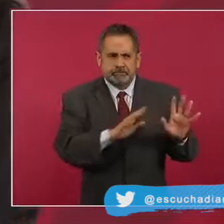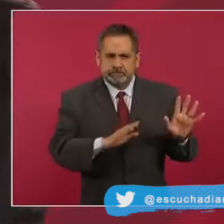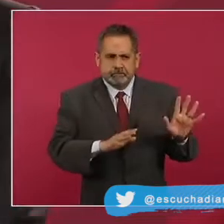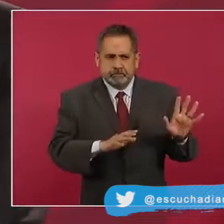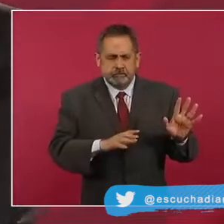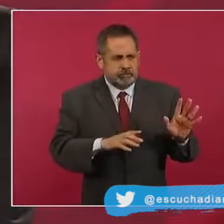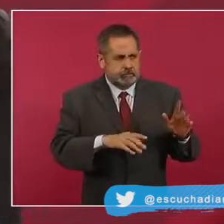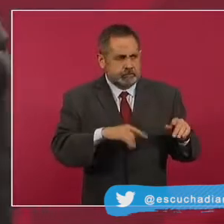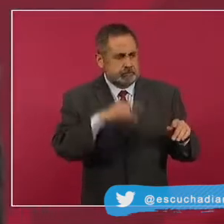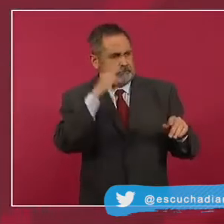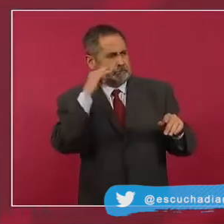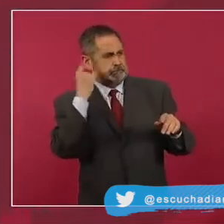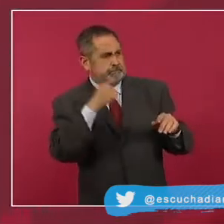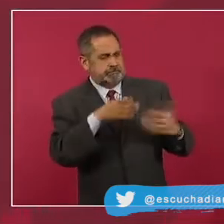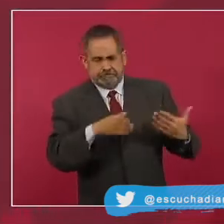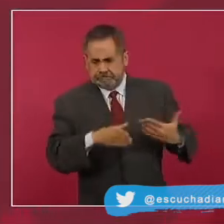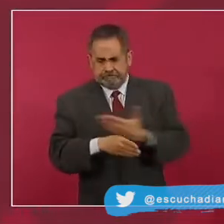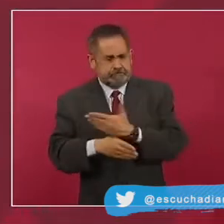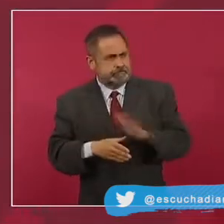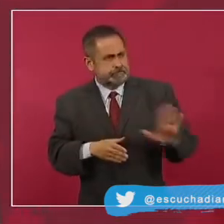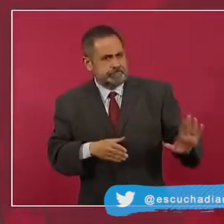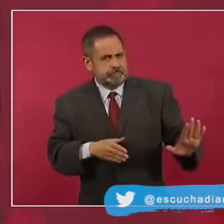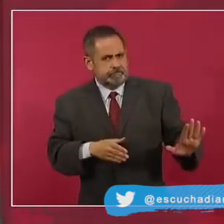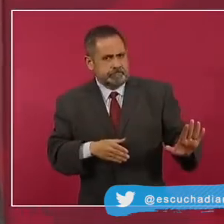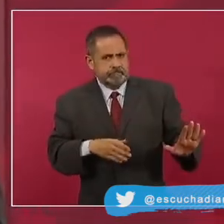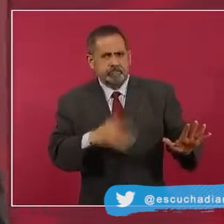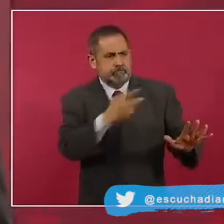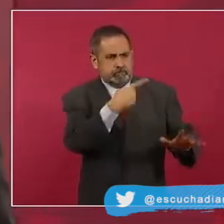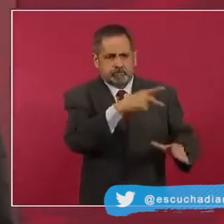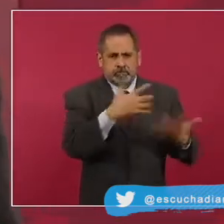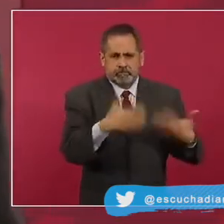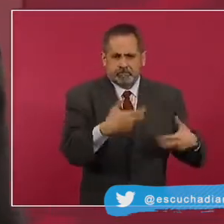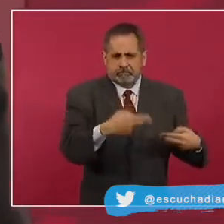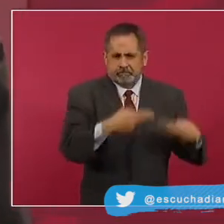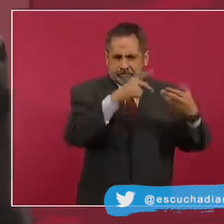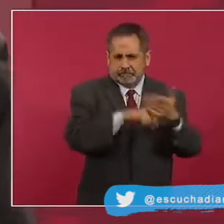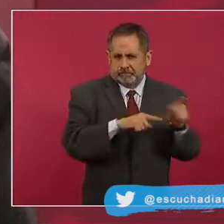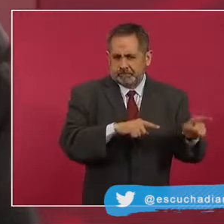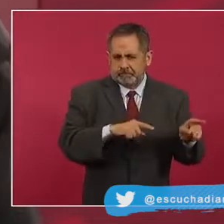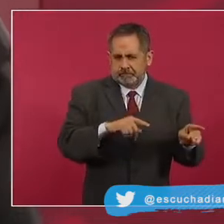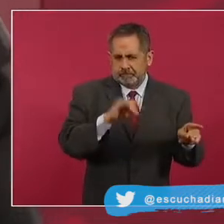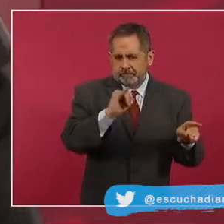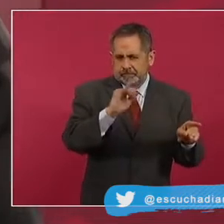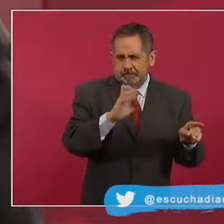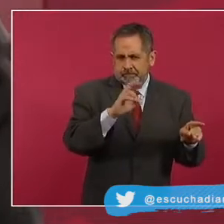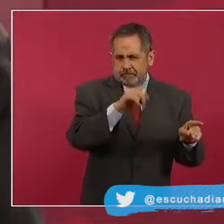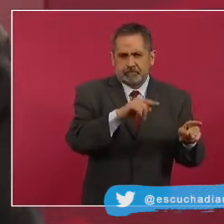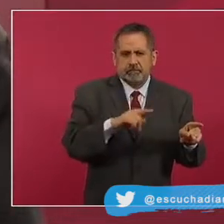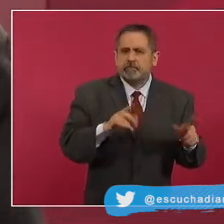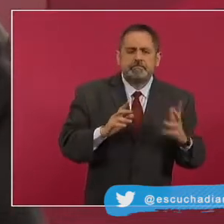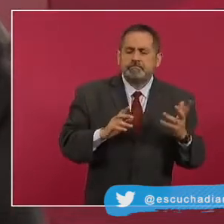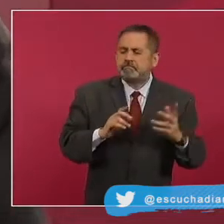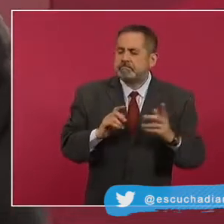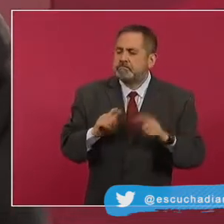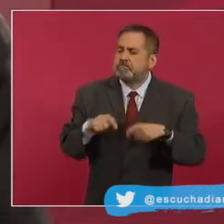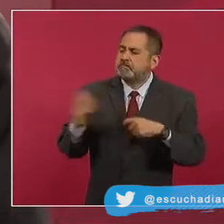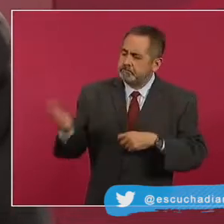ofensivo el que su empresa haya contratado